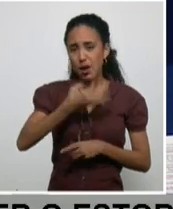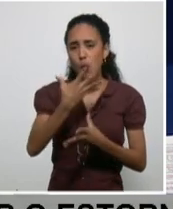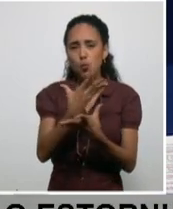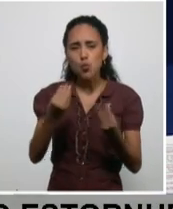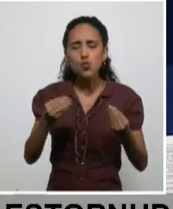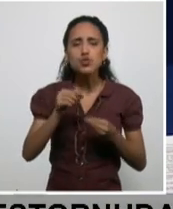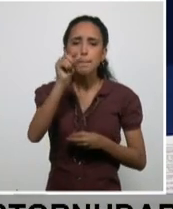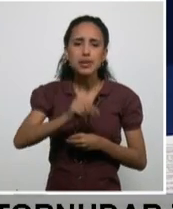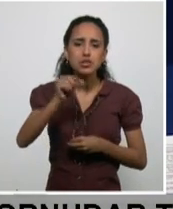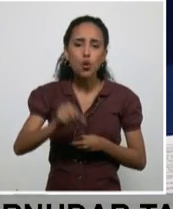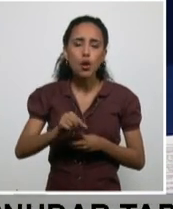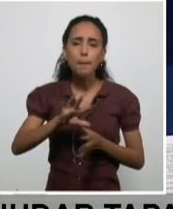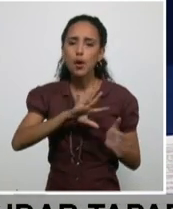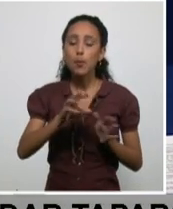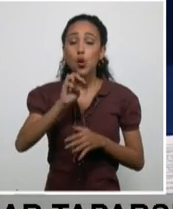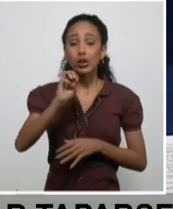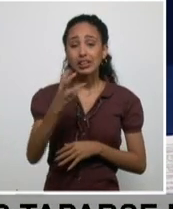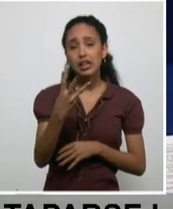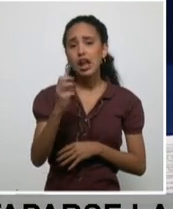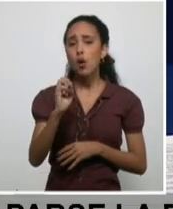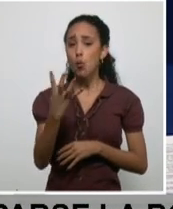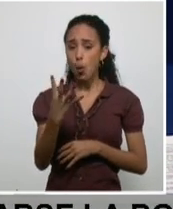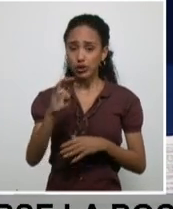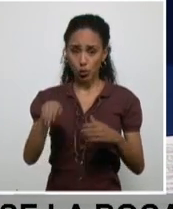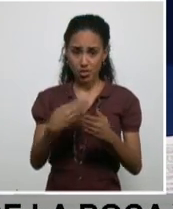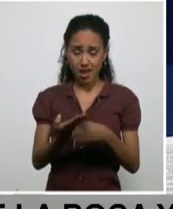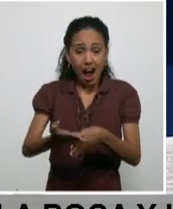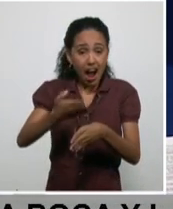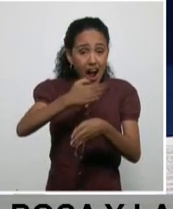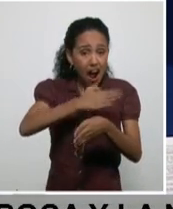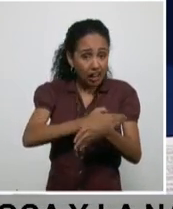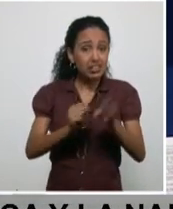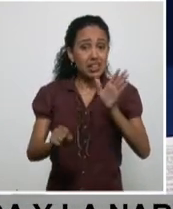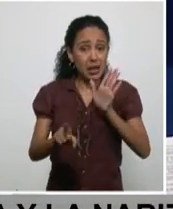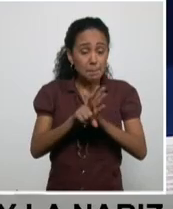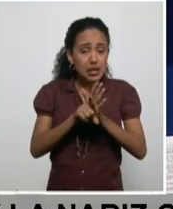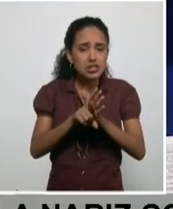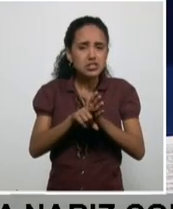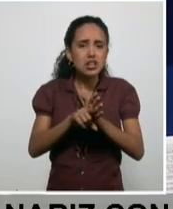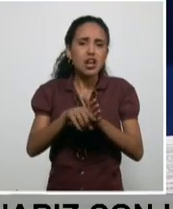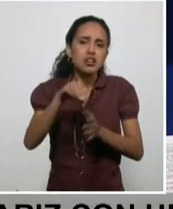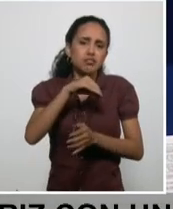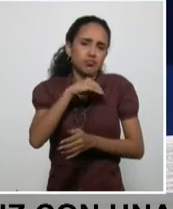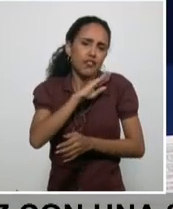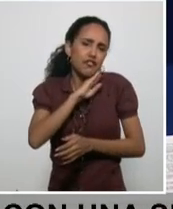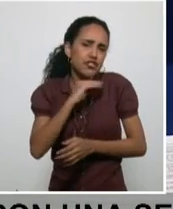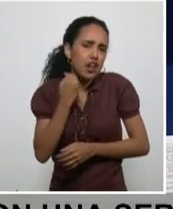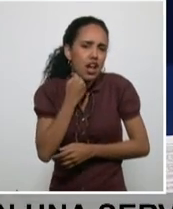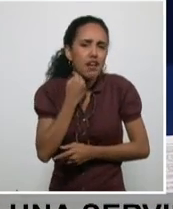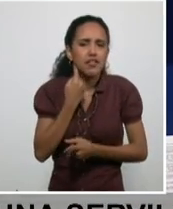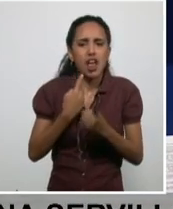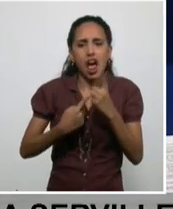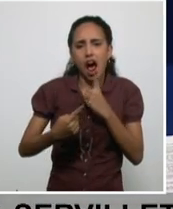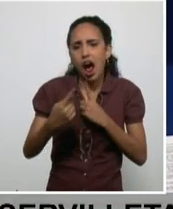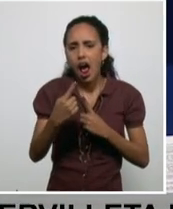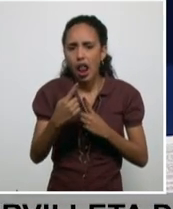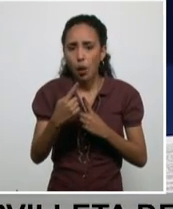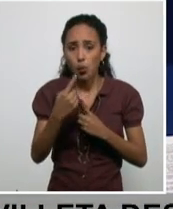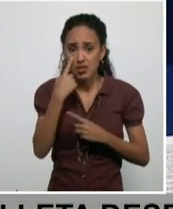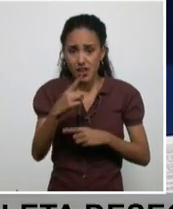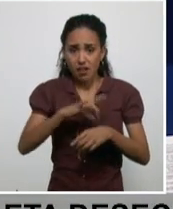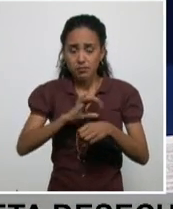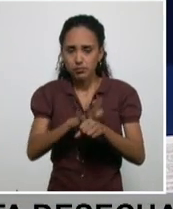entre 3 y 4 días antes de la aparición de los síntomas ya transmiten la enfermedad